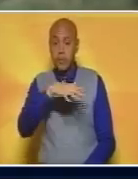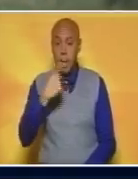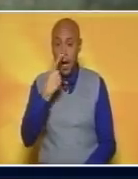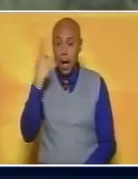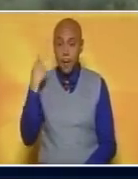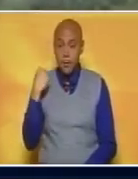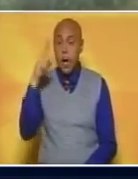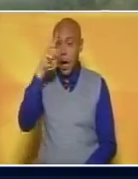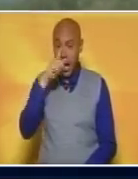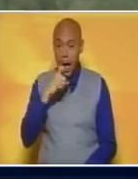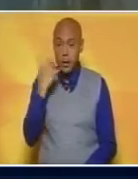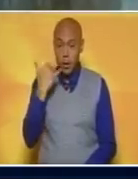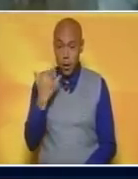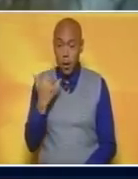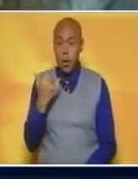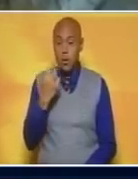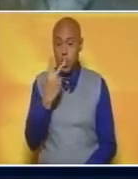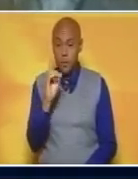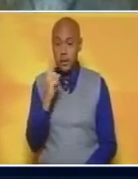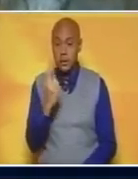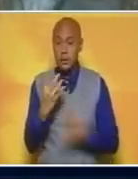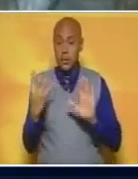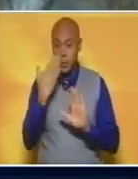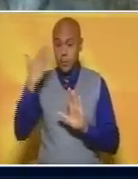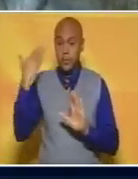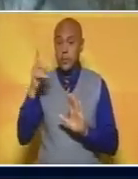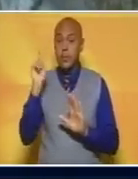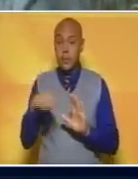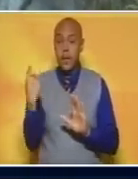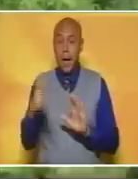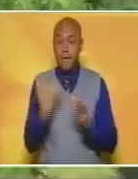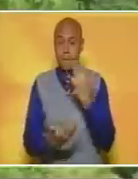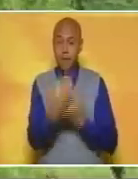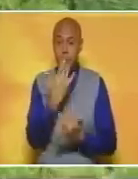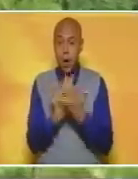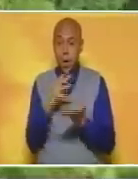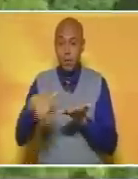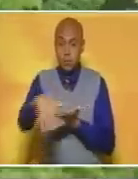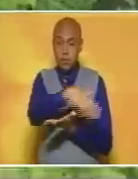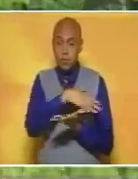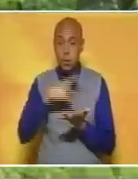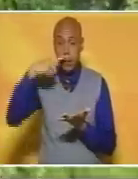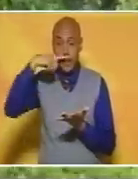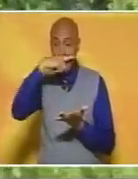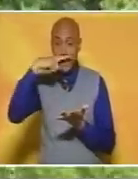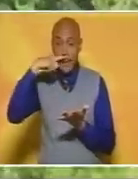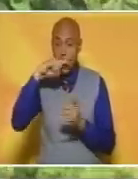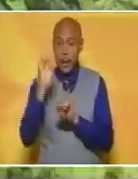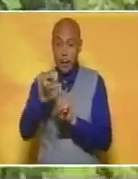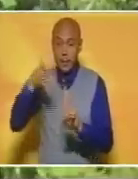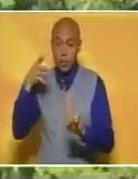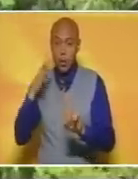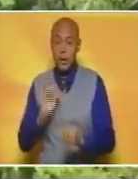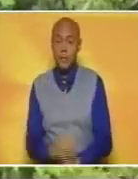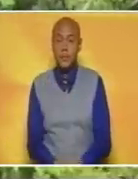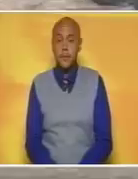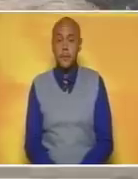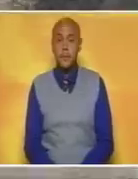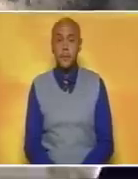este 2019 además fue el tercer año con mayor número de fuego en la mayor selva tropical del planeta.